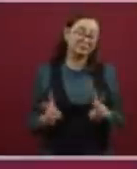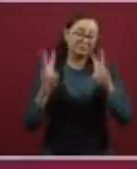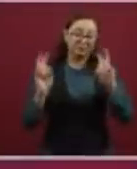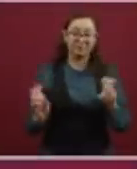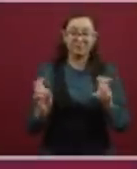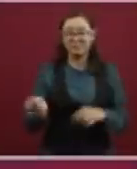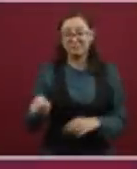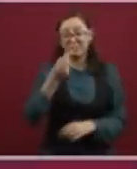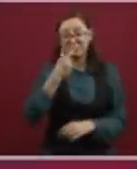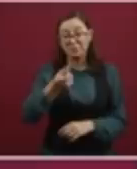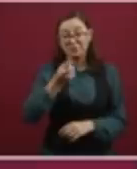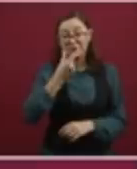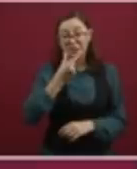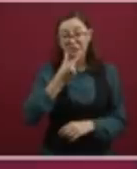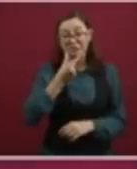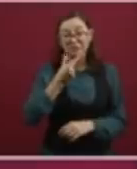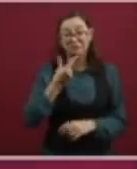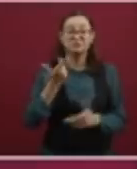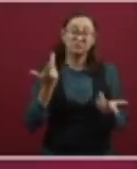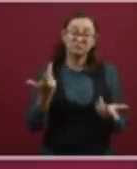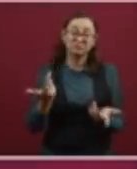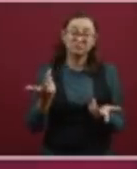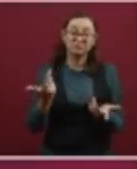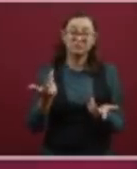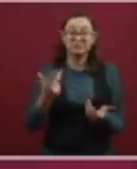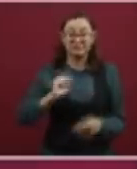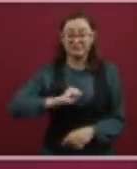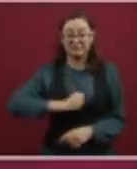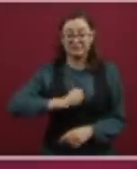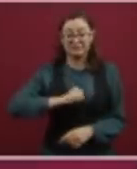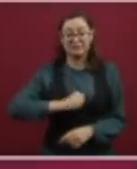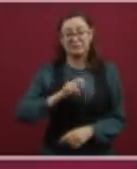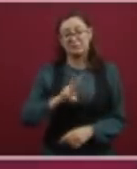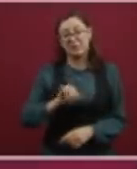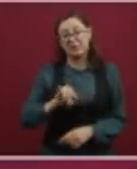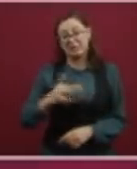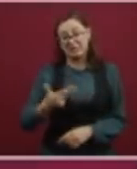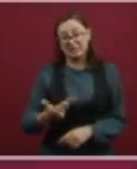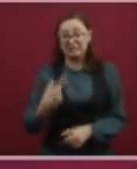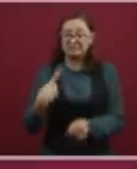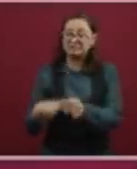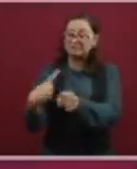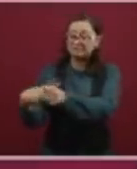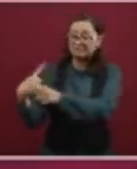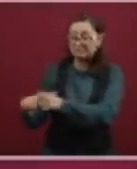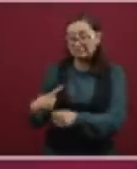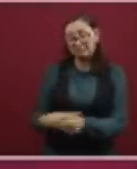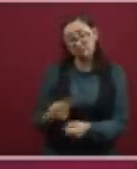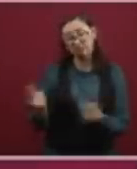para la atención del SIDA, de enfermos.